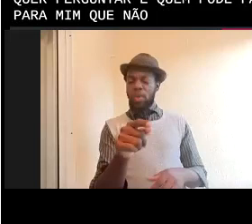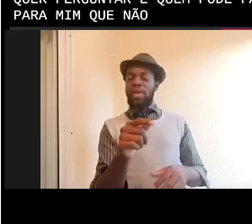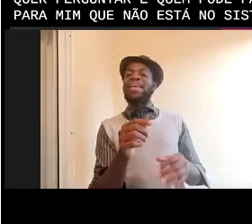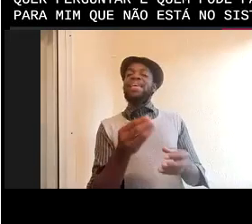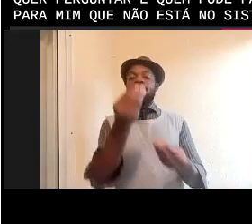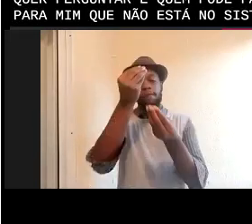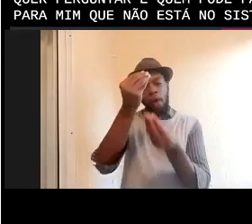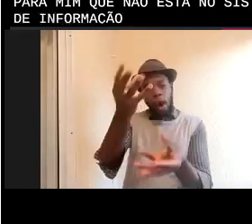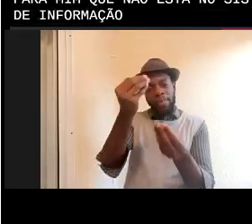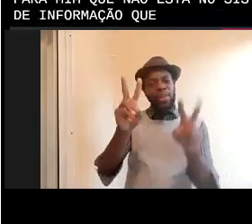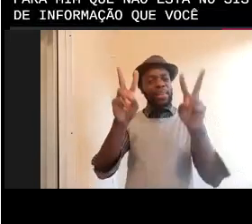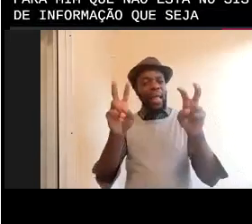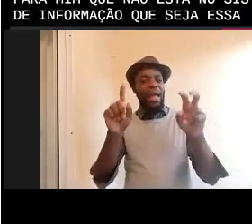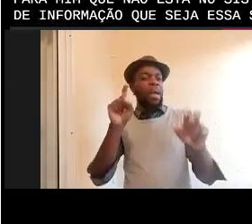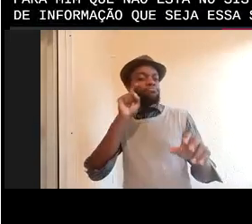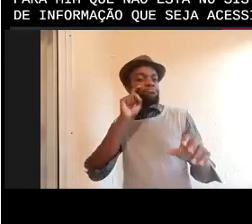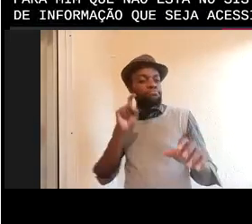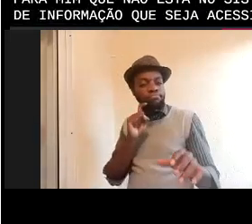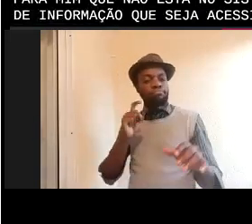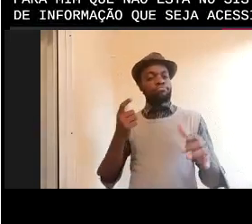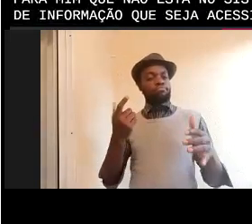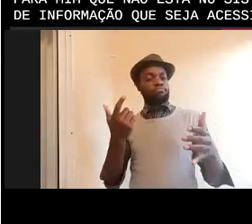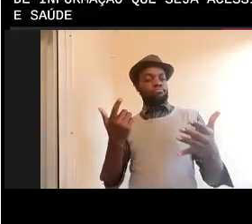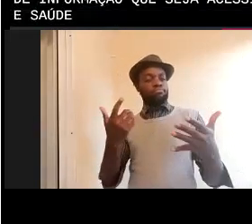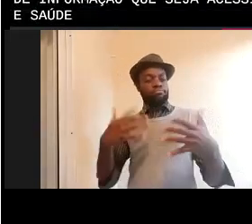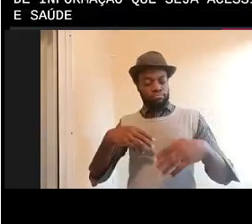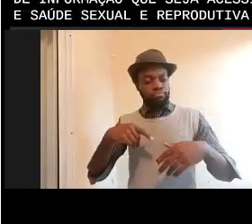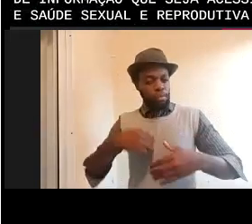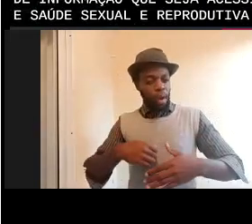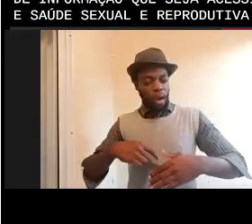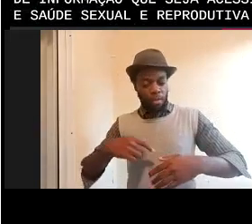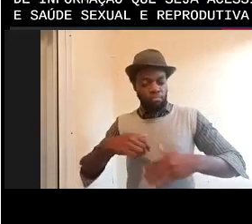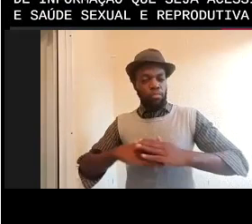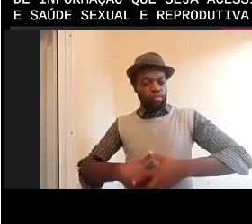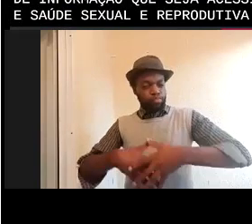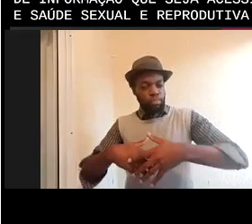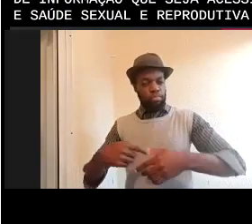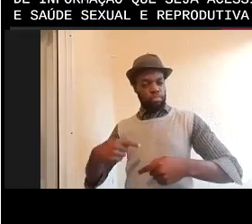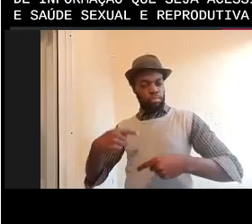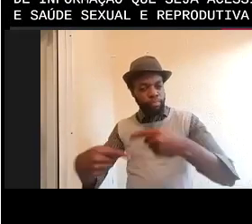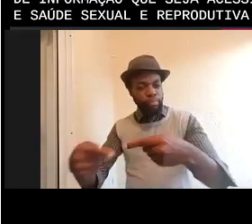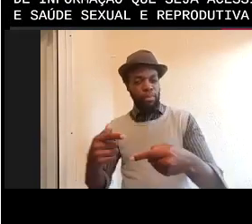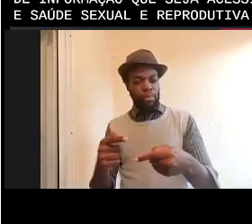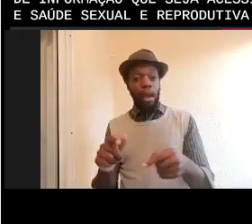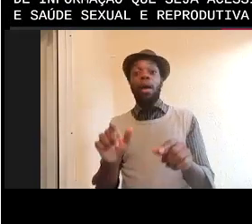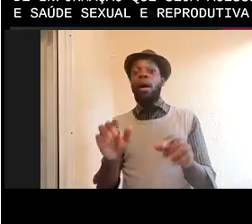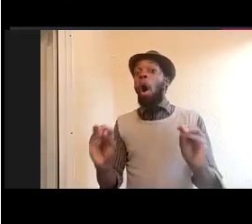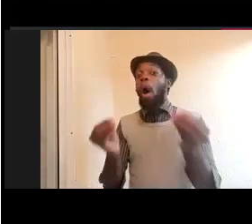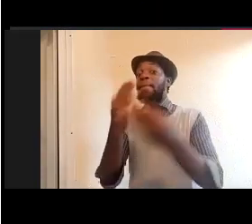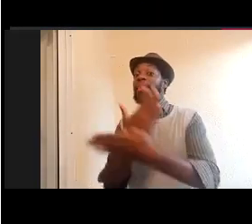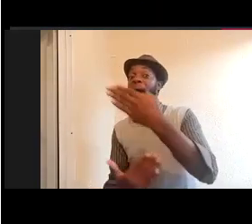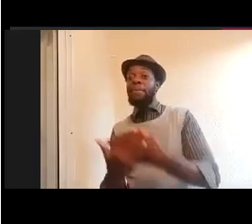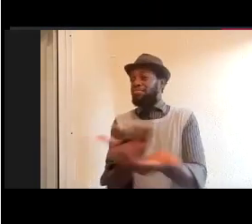accesible en salud sexual y reproductiva para los jóvenes con discapacidad, con cualquier tipo de